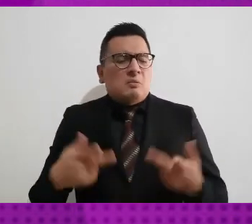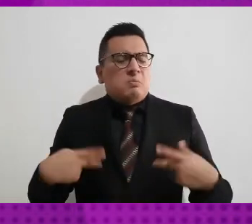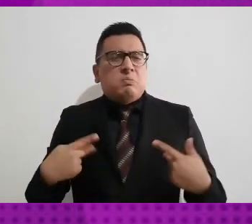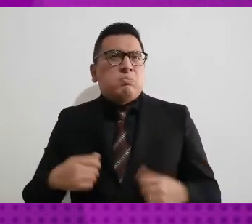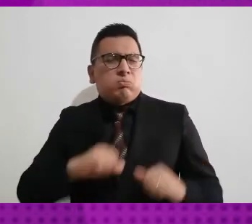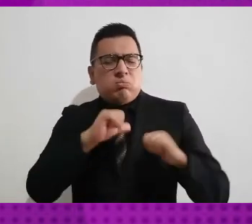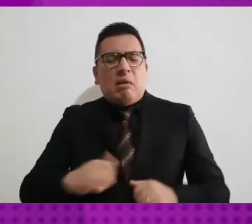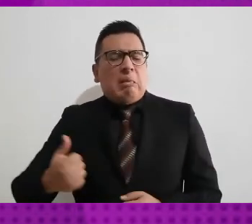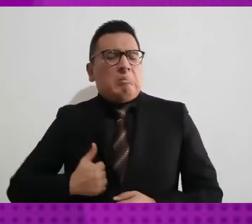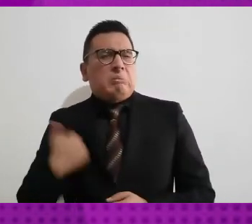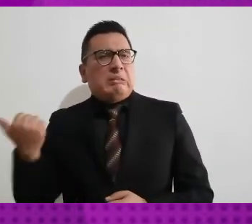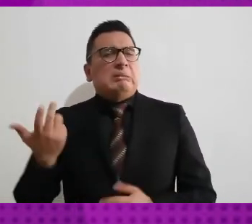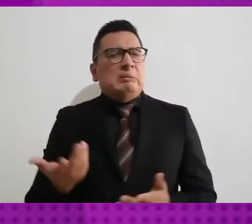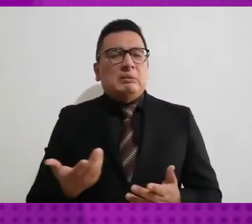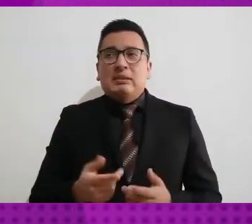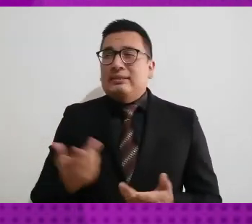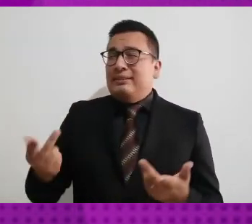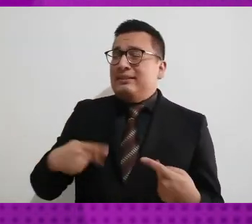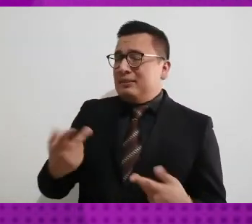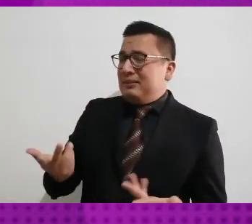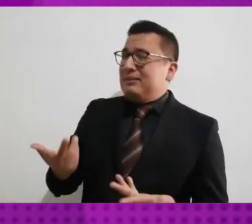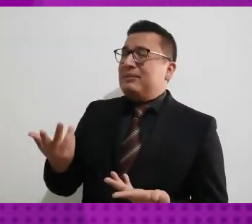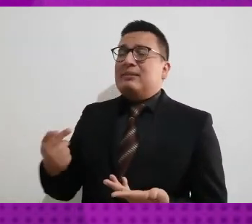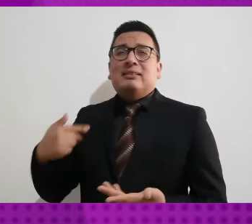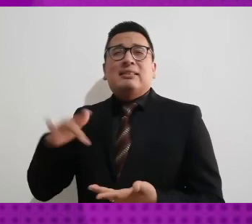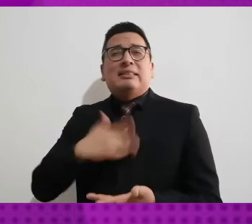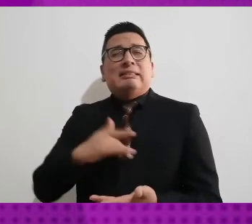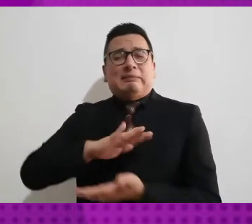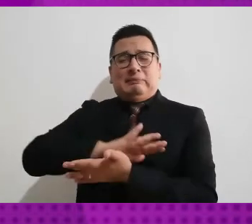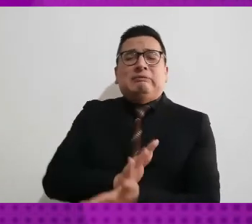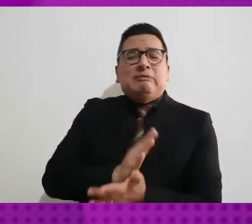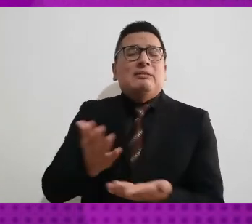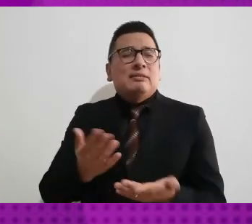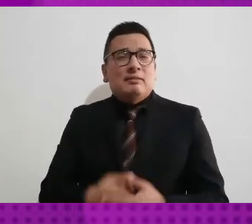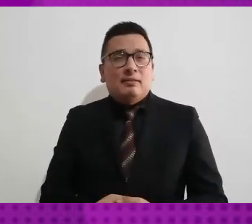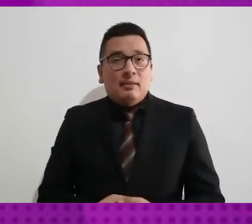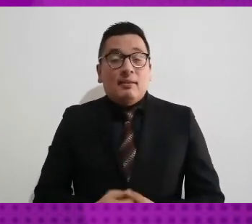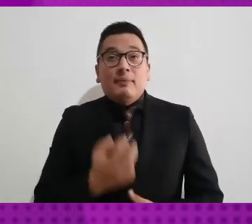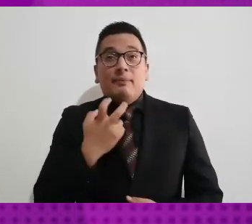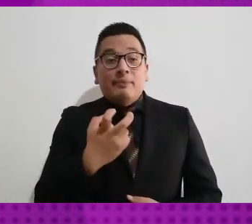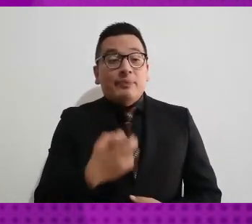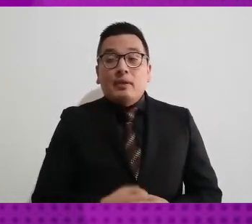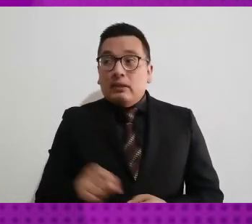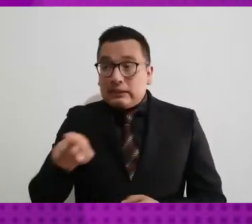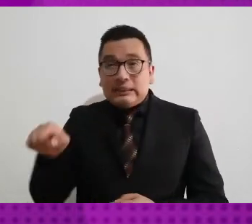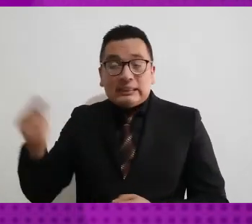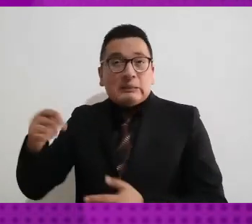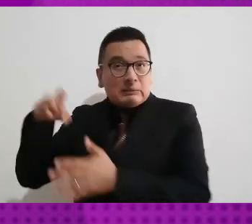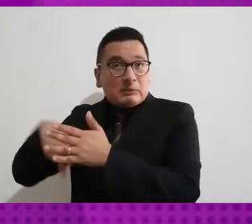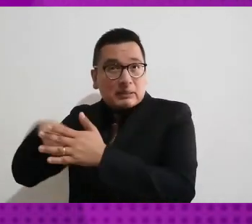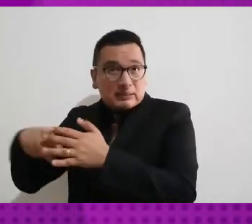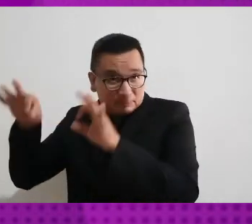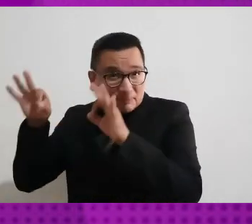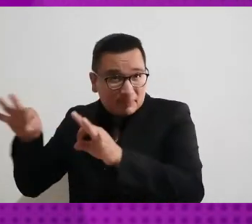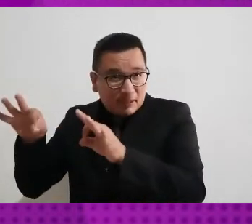aspectos fundamentales que se tienen que resolver para que haya un mejor contexto y nuestras elecciones cada vez